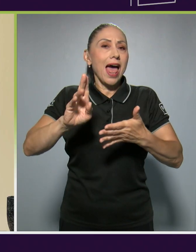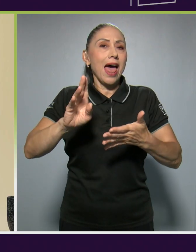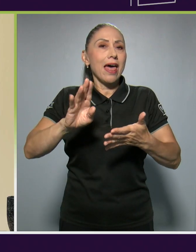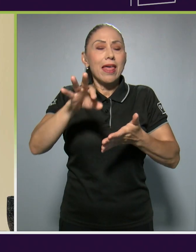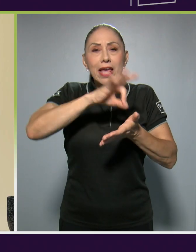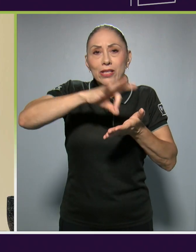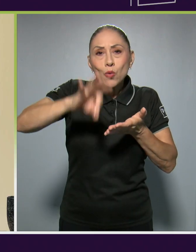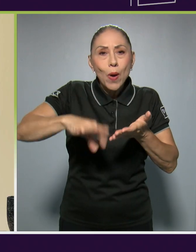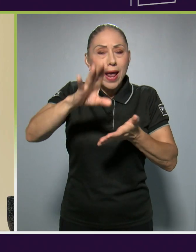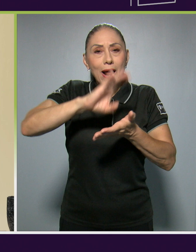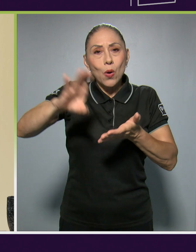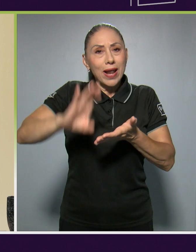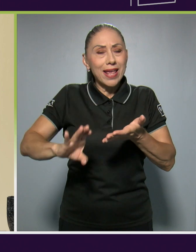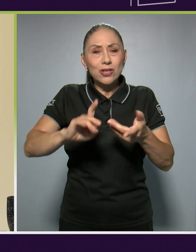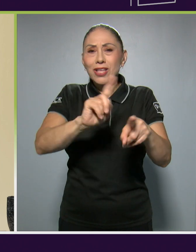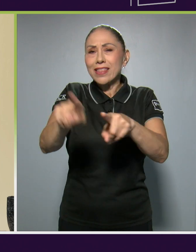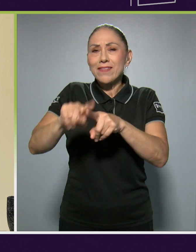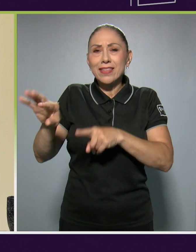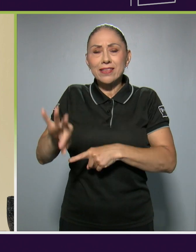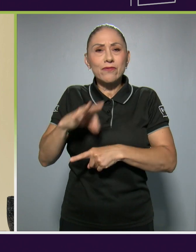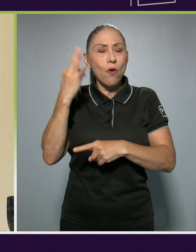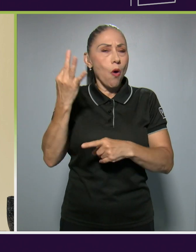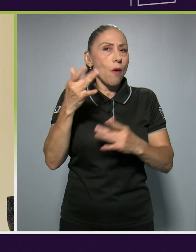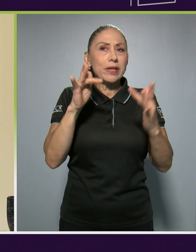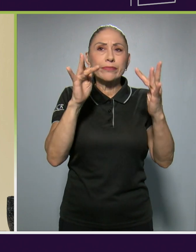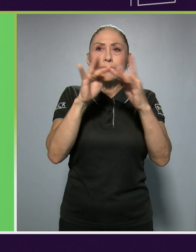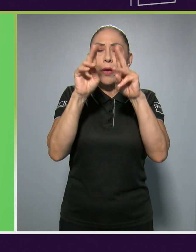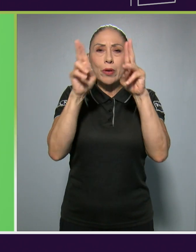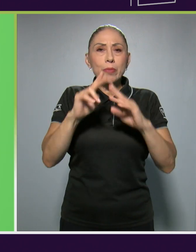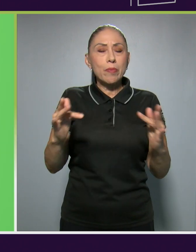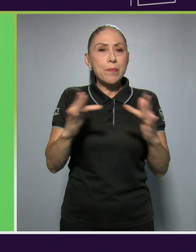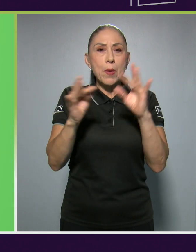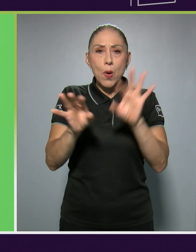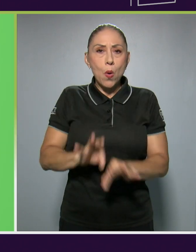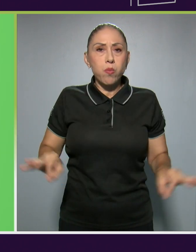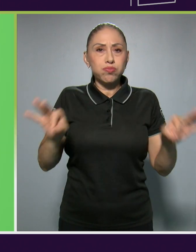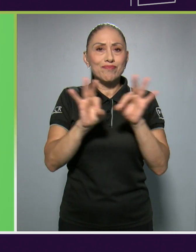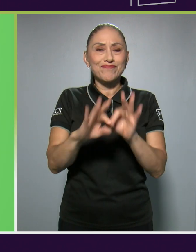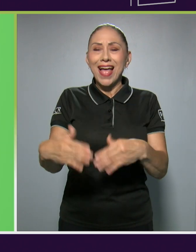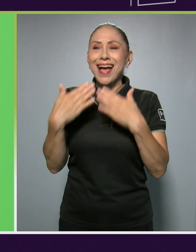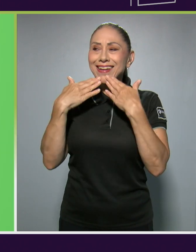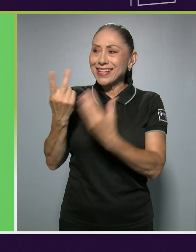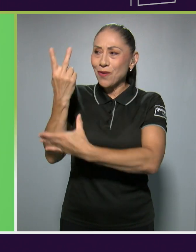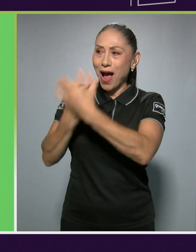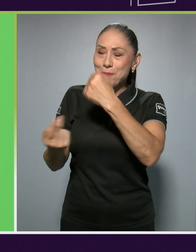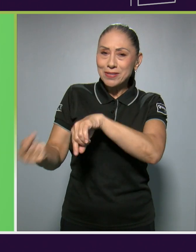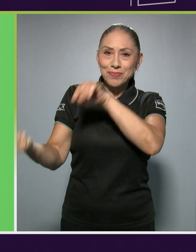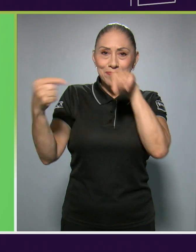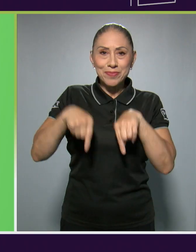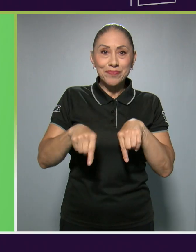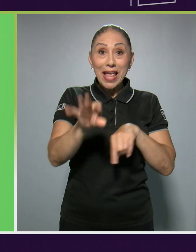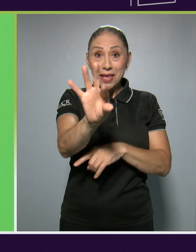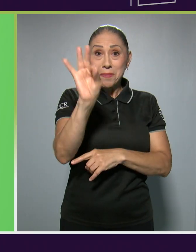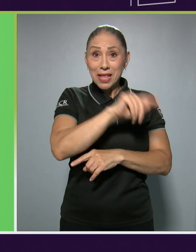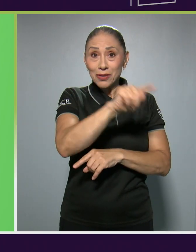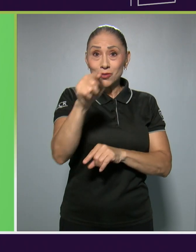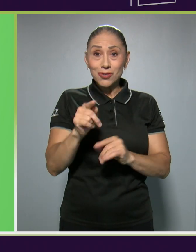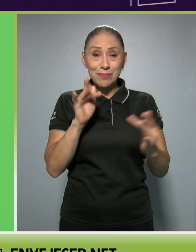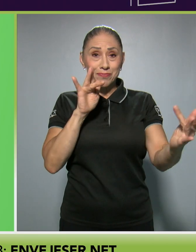colegios, de diferentes plataformas. Es muy importante. Así es, bueno, le agradezco mucho a ambas que nos hayan acompañado, invitar a la gente a visitar el